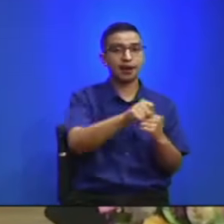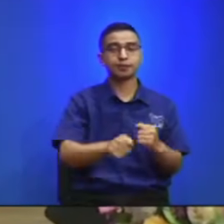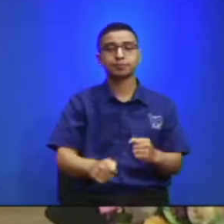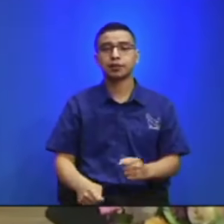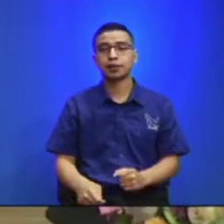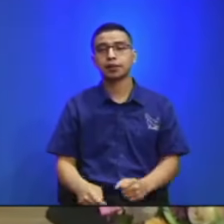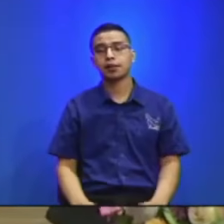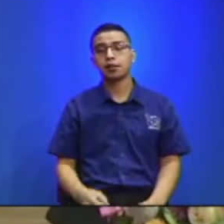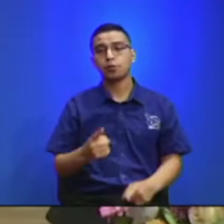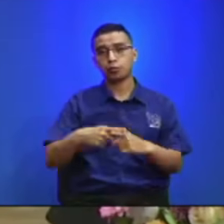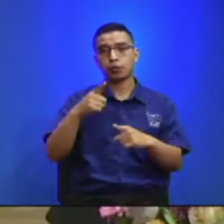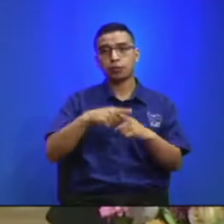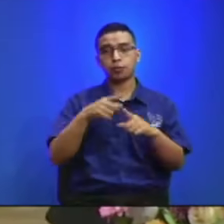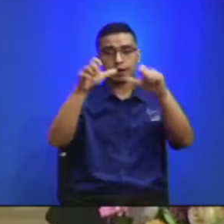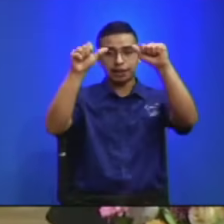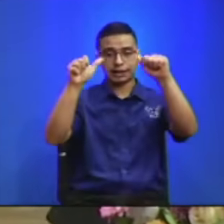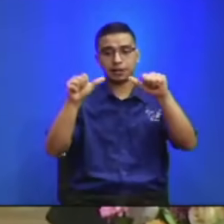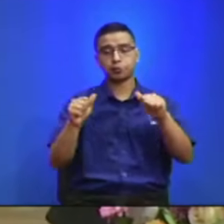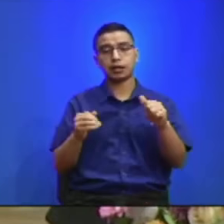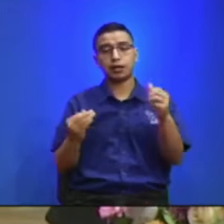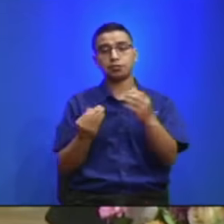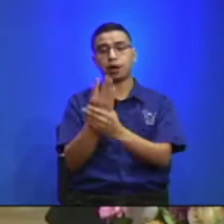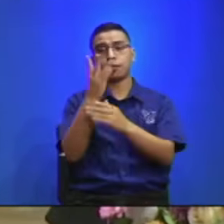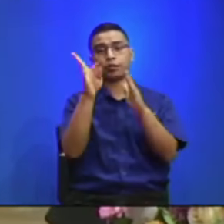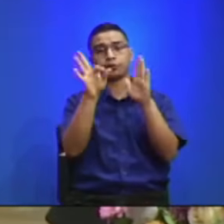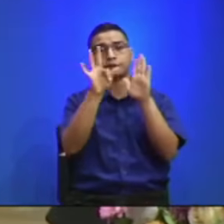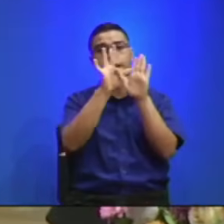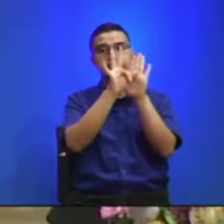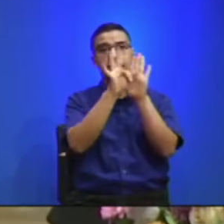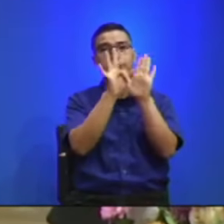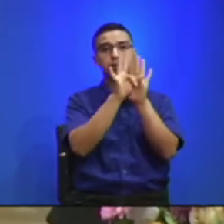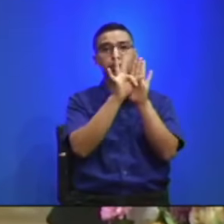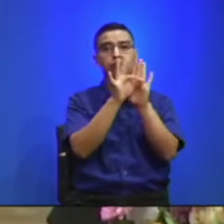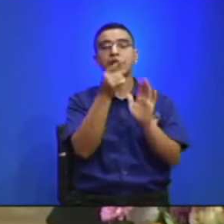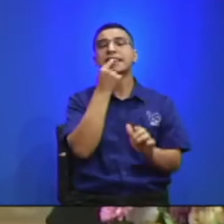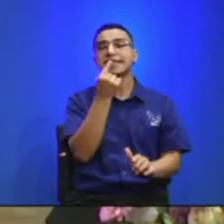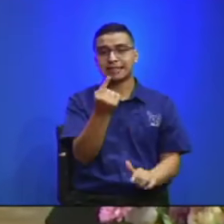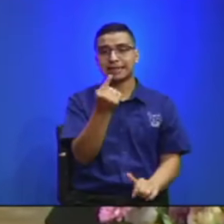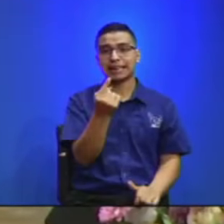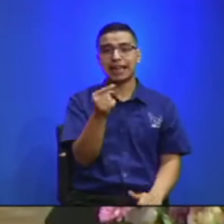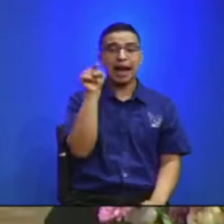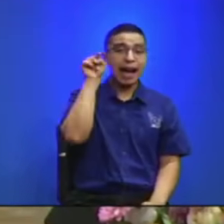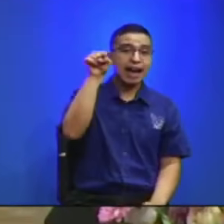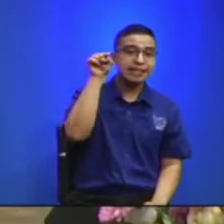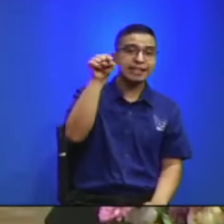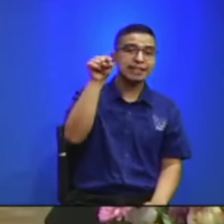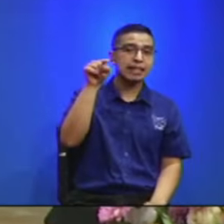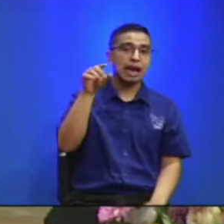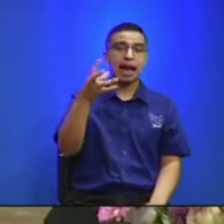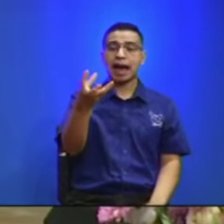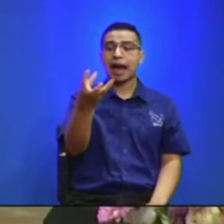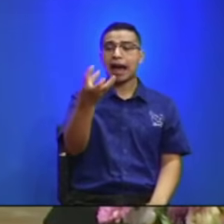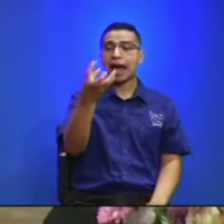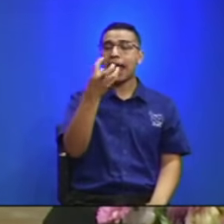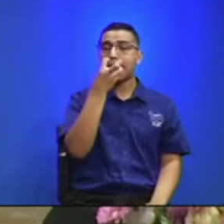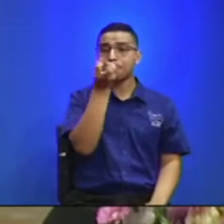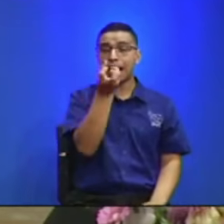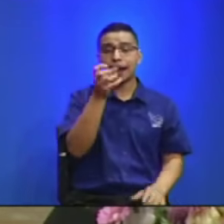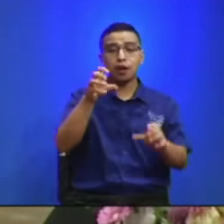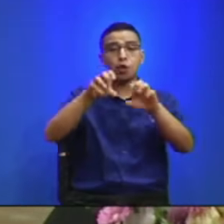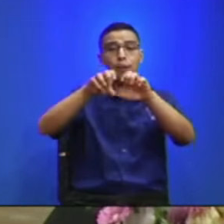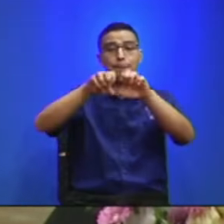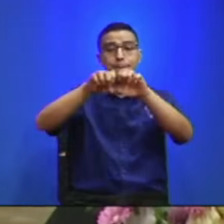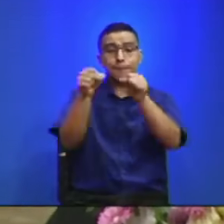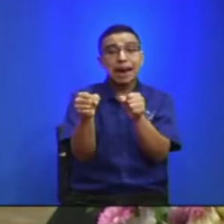el señor agarre el pan toma el pan y lo parte lo divide lo